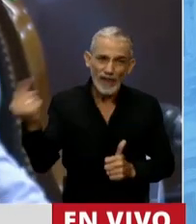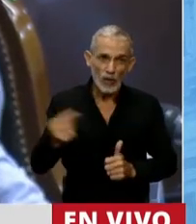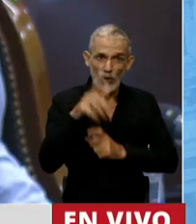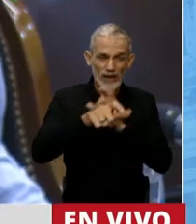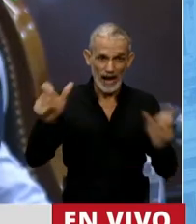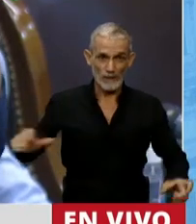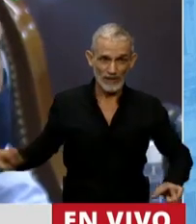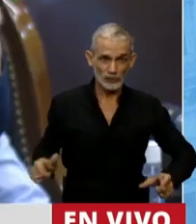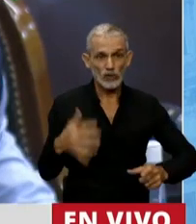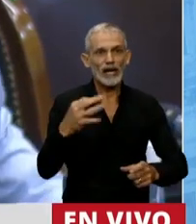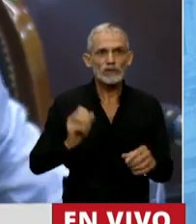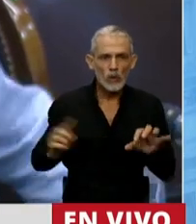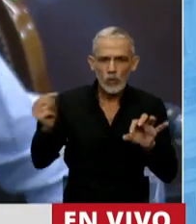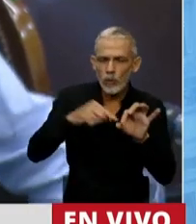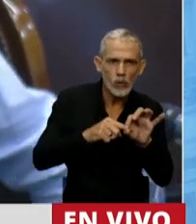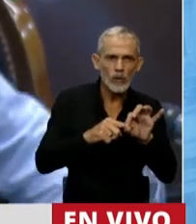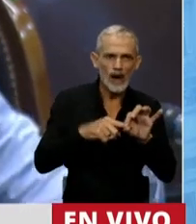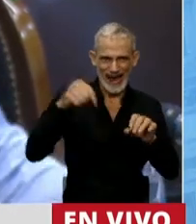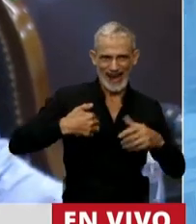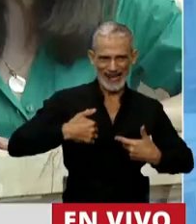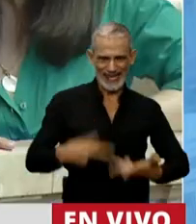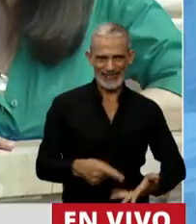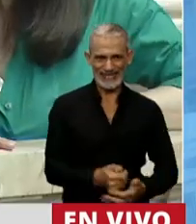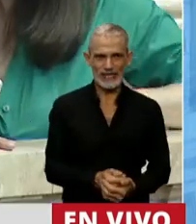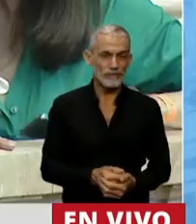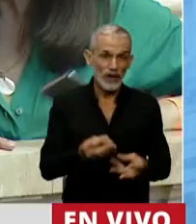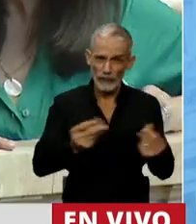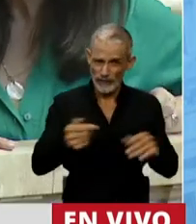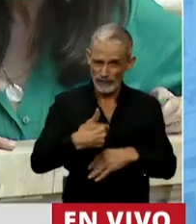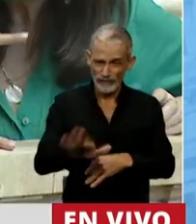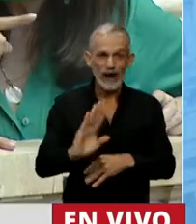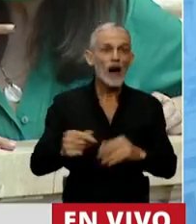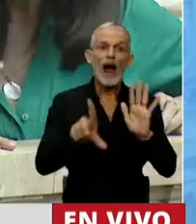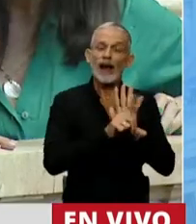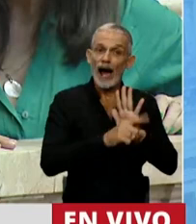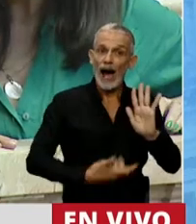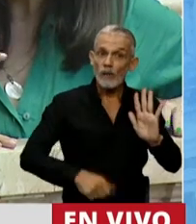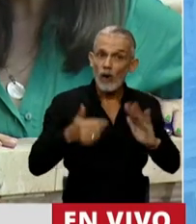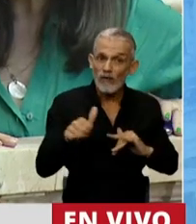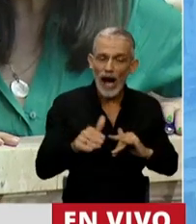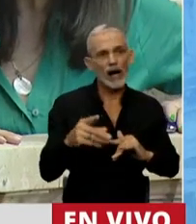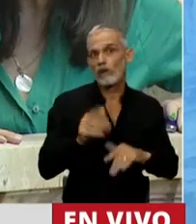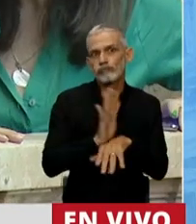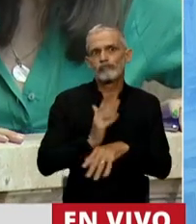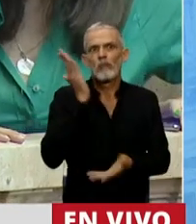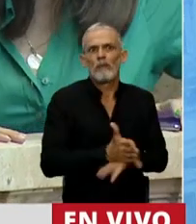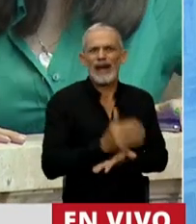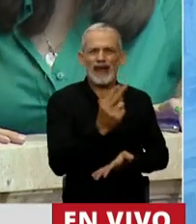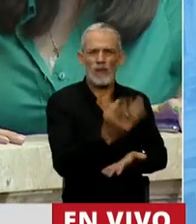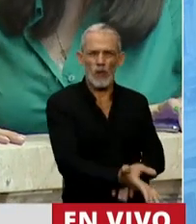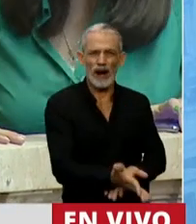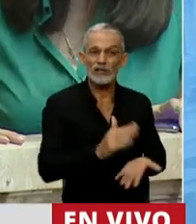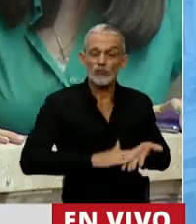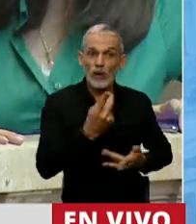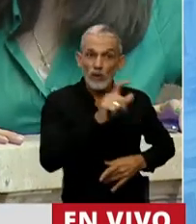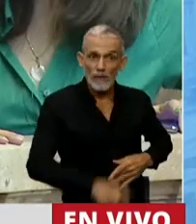seres humanos que sean concebidos en este país. Termino diciendo que legalizar el aborto es una pena de muerte sobre una